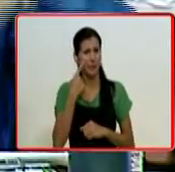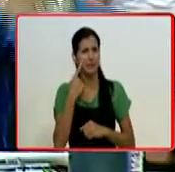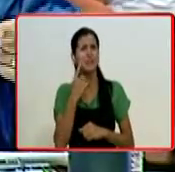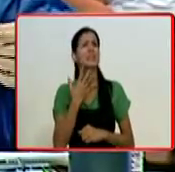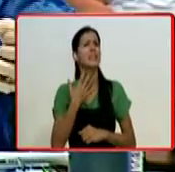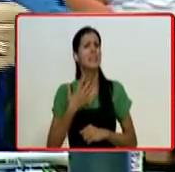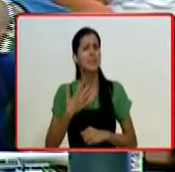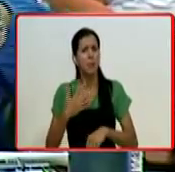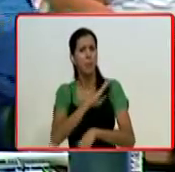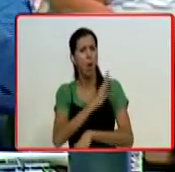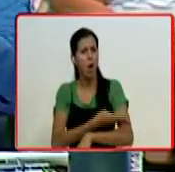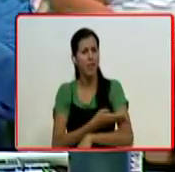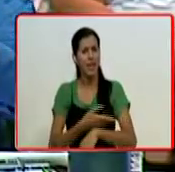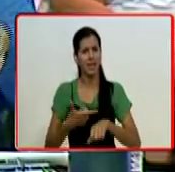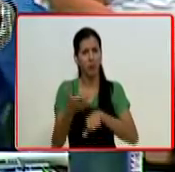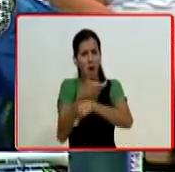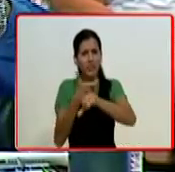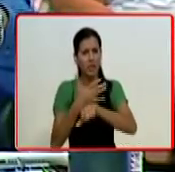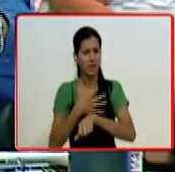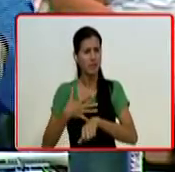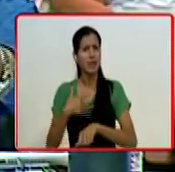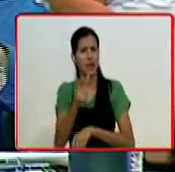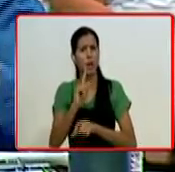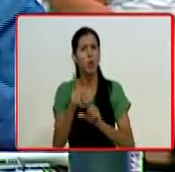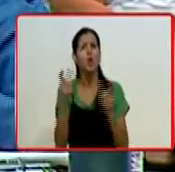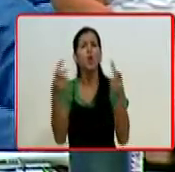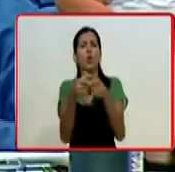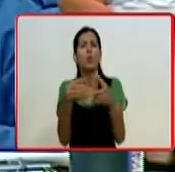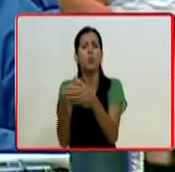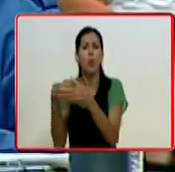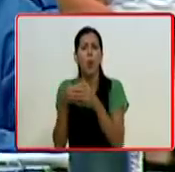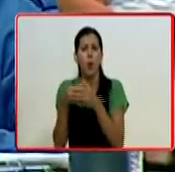de poder de pequeños grupos de la derecha venezolana.